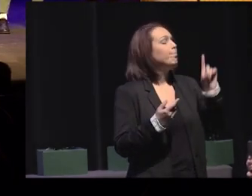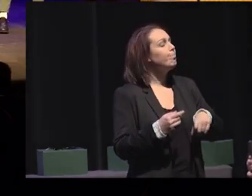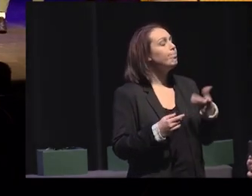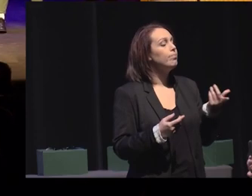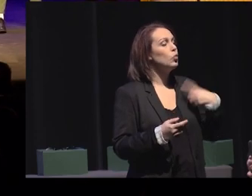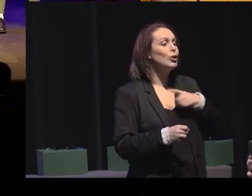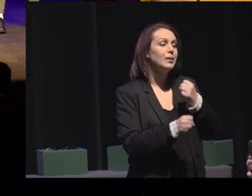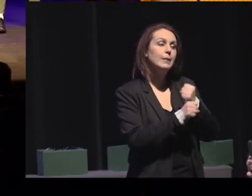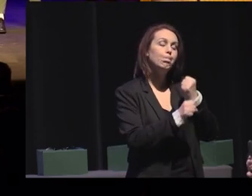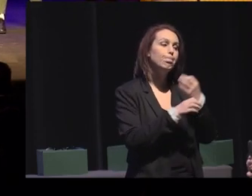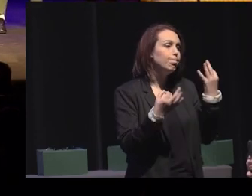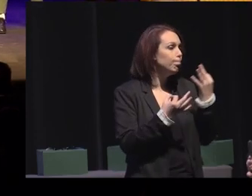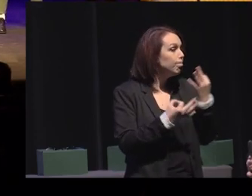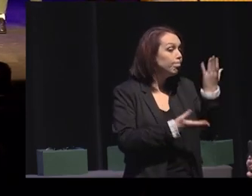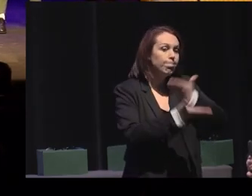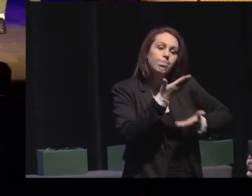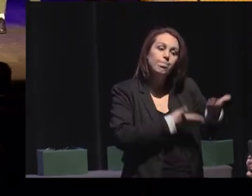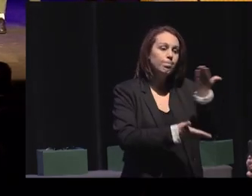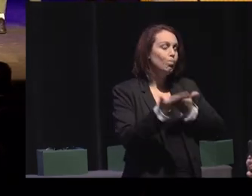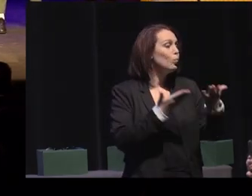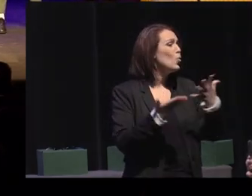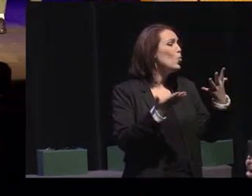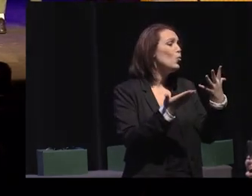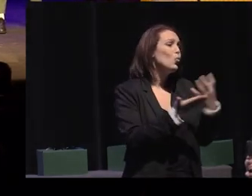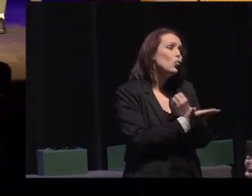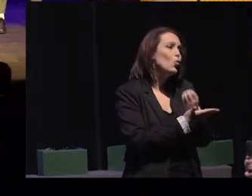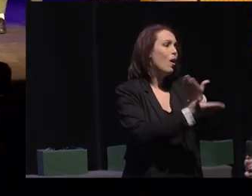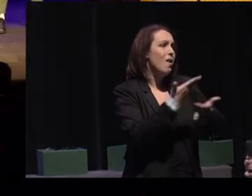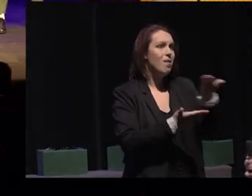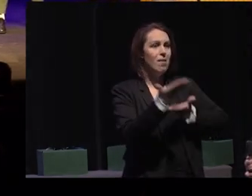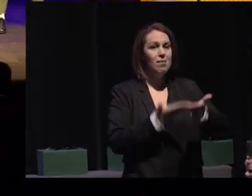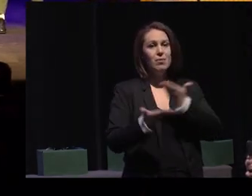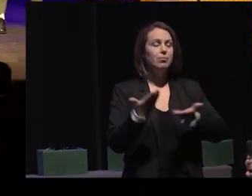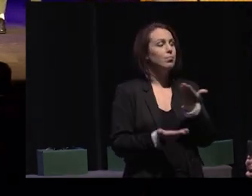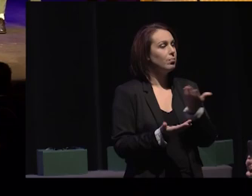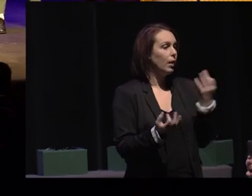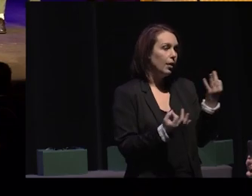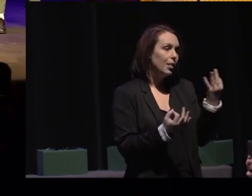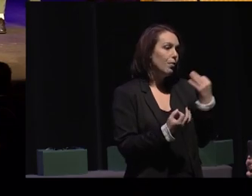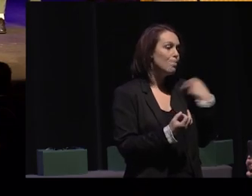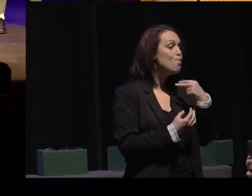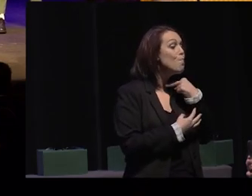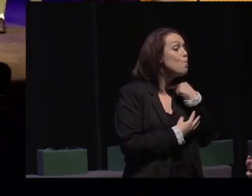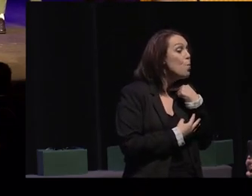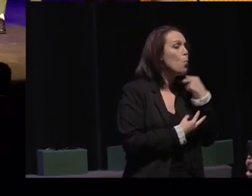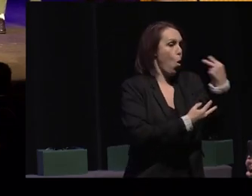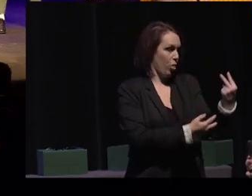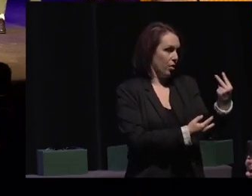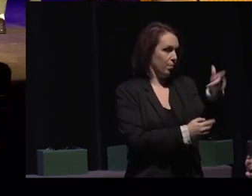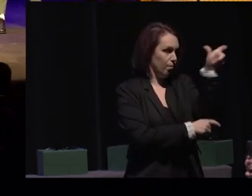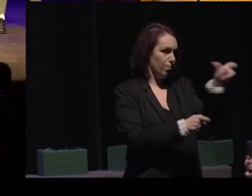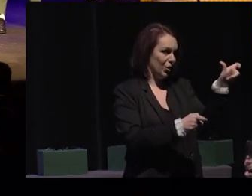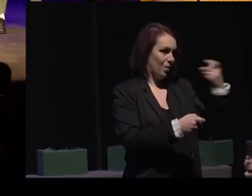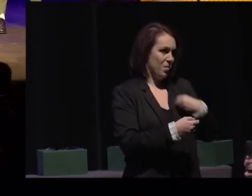supuesto tenemos que trabajar codo con codo, todos juntos, y por supuesto tenemos que darle voz a todas esas